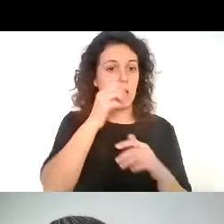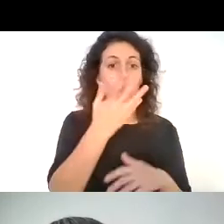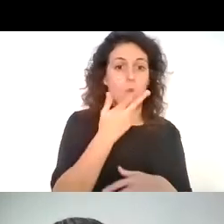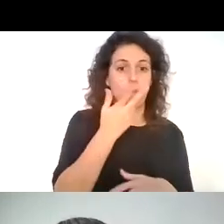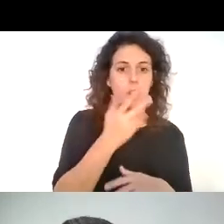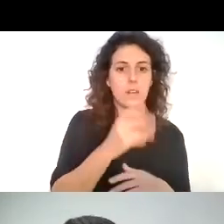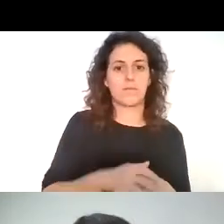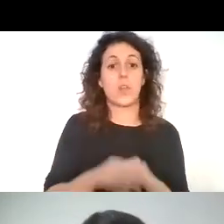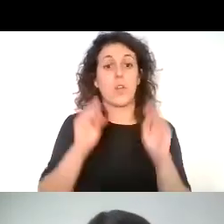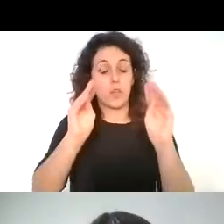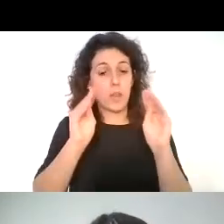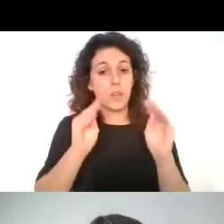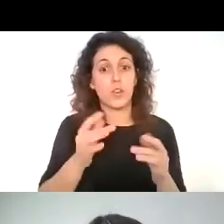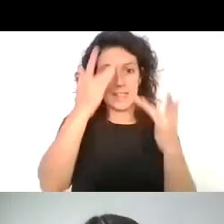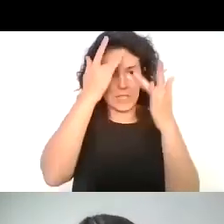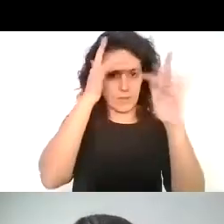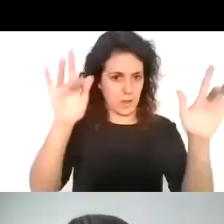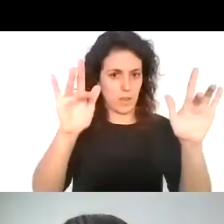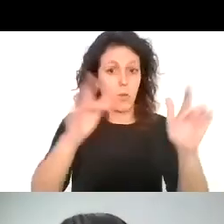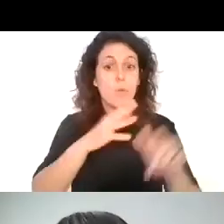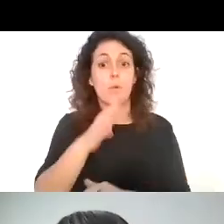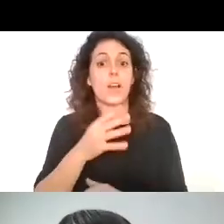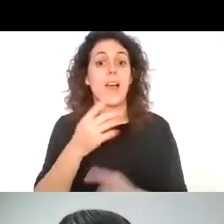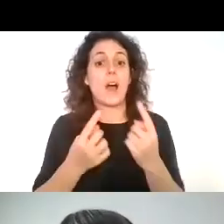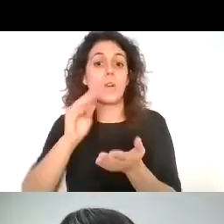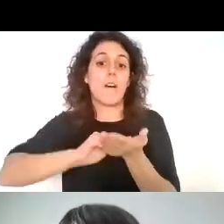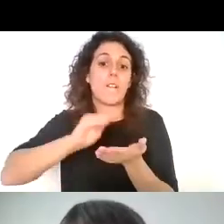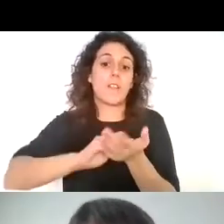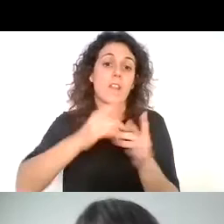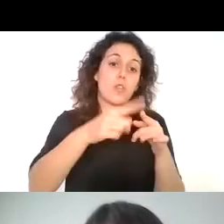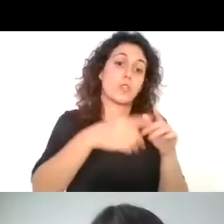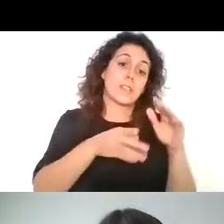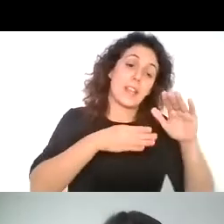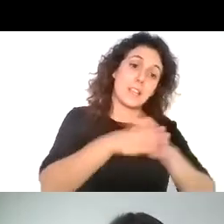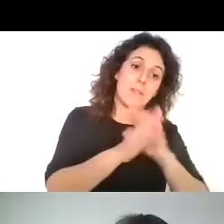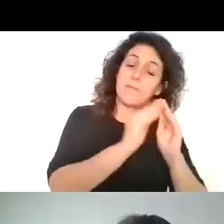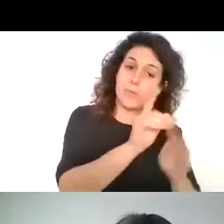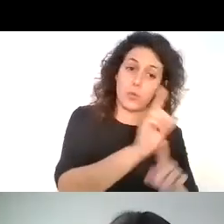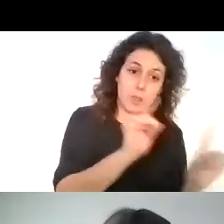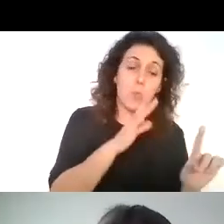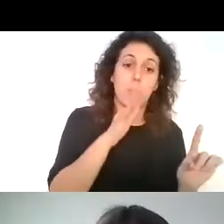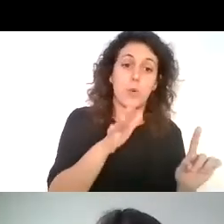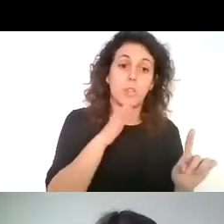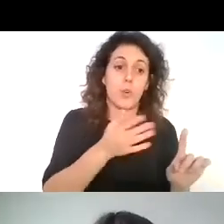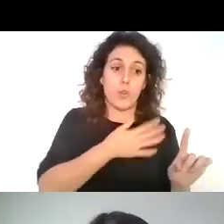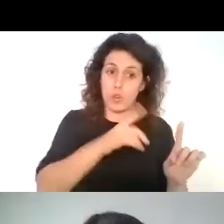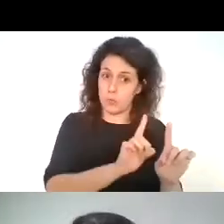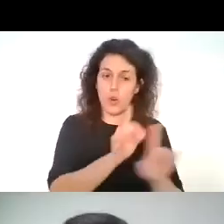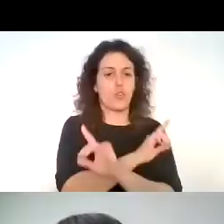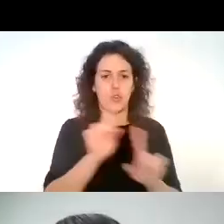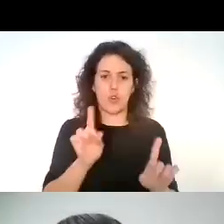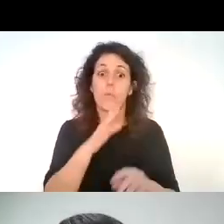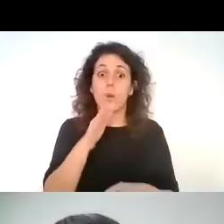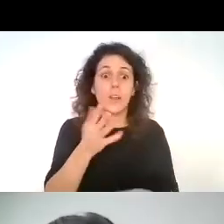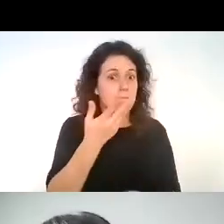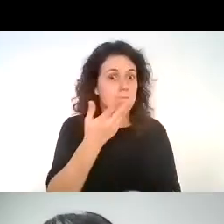todo y sensibilización, porque a veces pues, no hacemos las cosas accesibles no porque no queramos hacerlas, sino porque